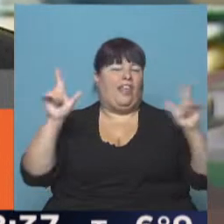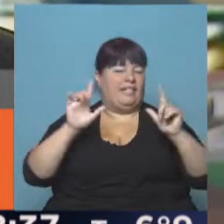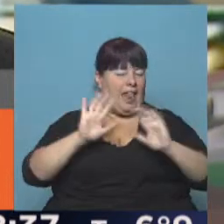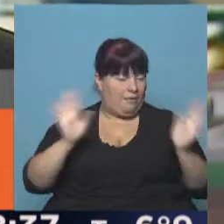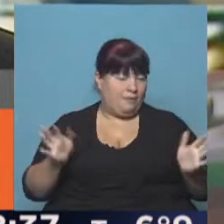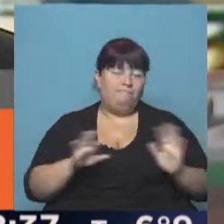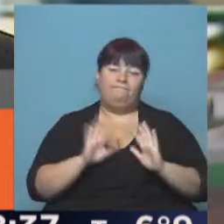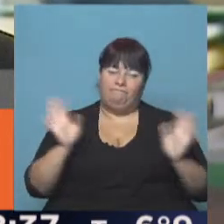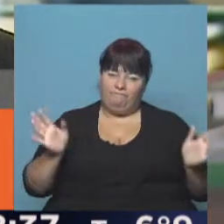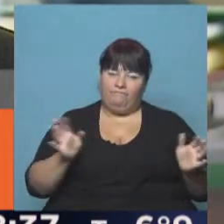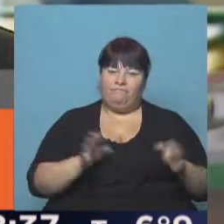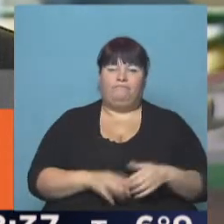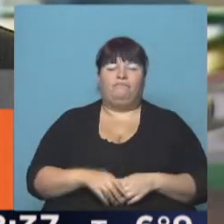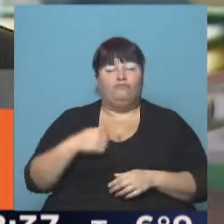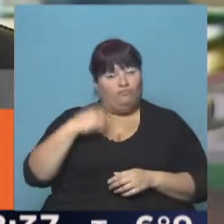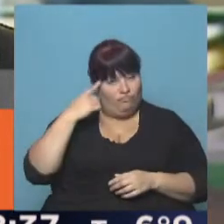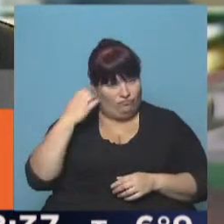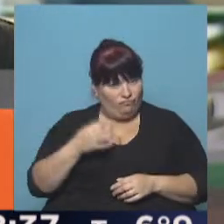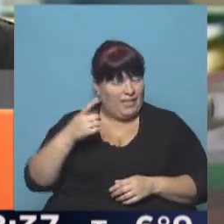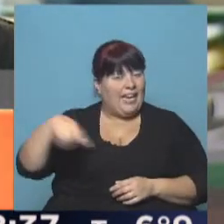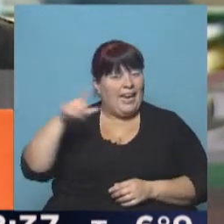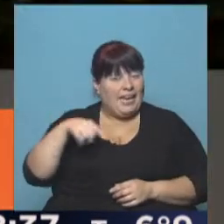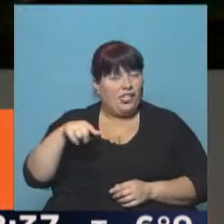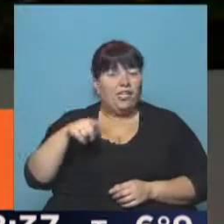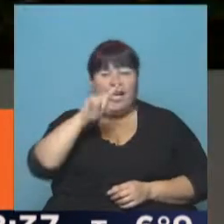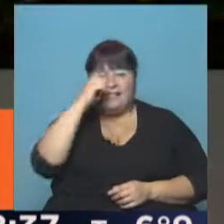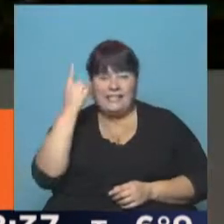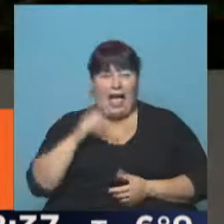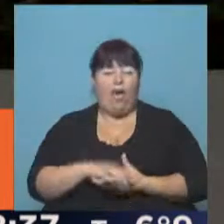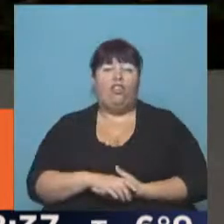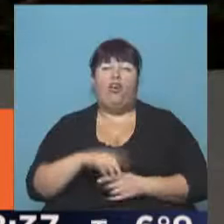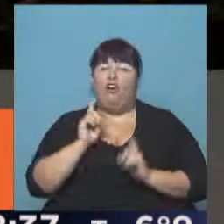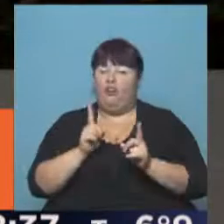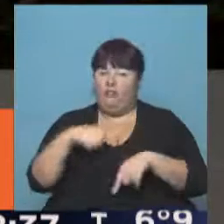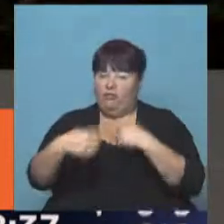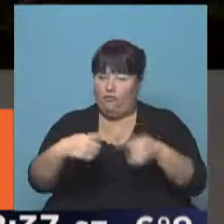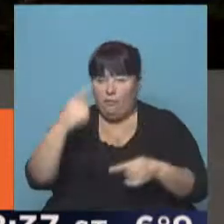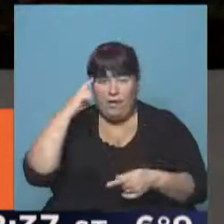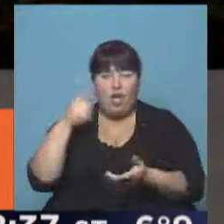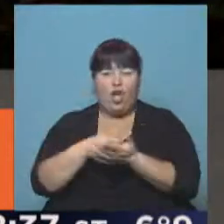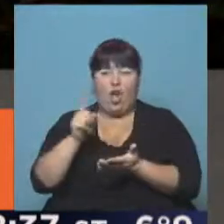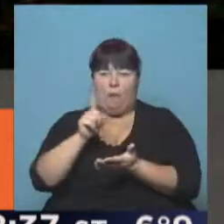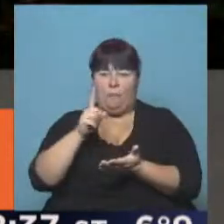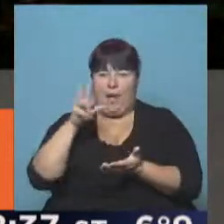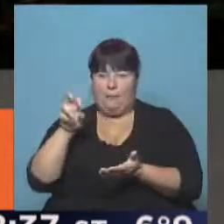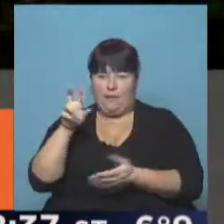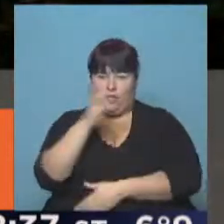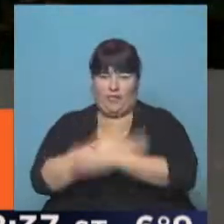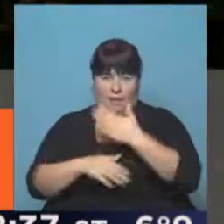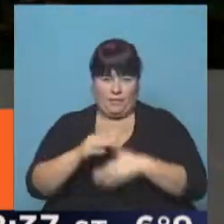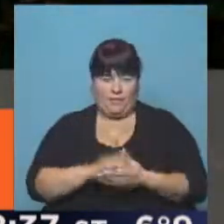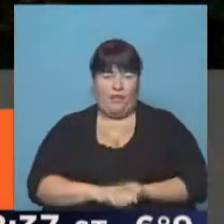televisiva. Así que lo que entendemos es que ellos, es decir, el Estado Nacional, continúa con la idea de no pagar las pensiones no